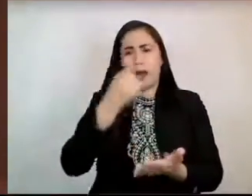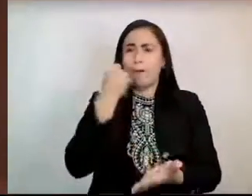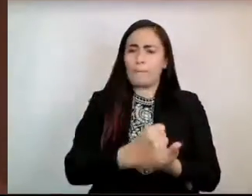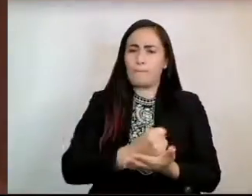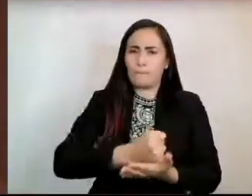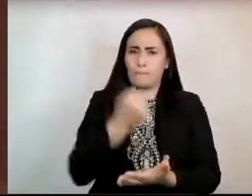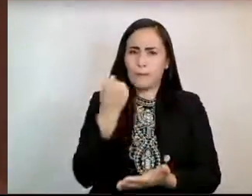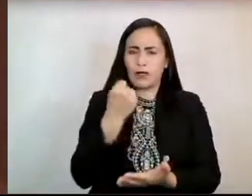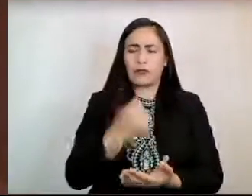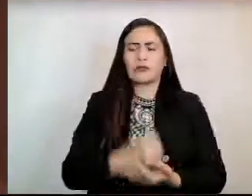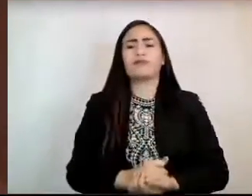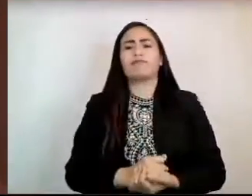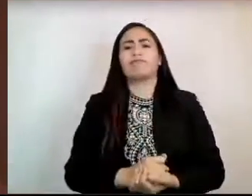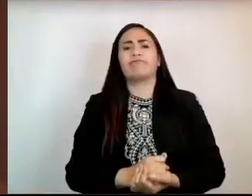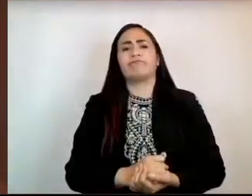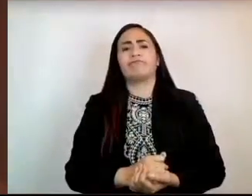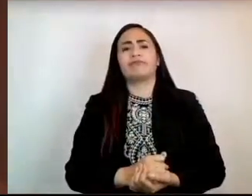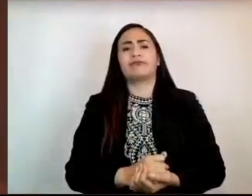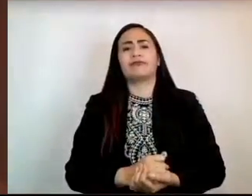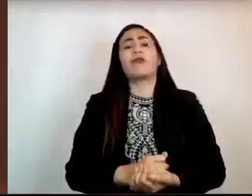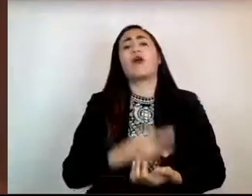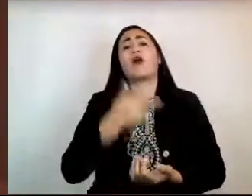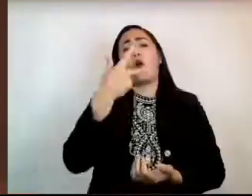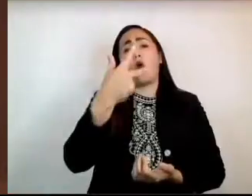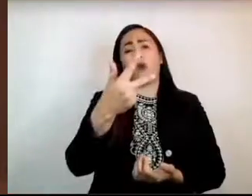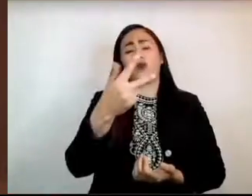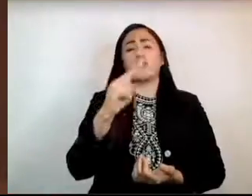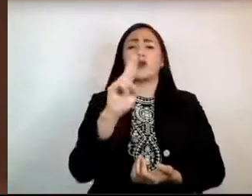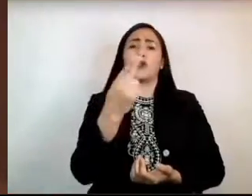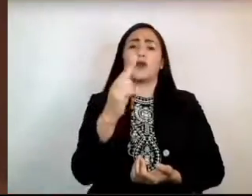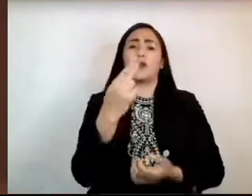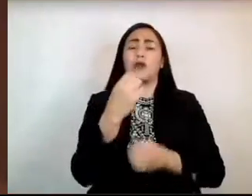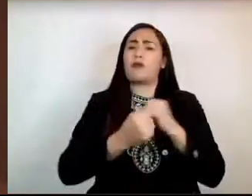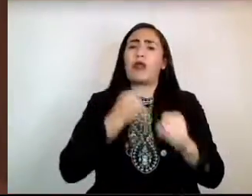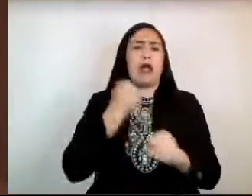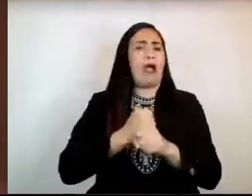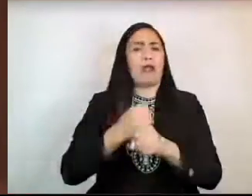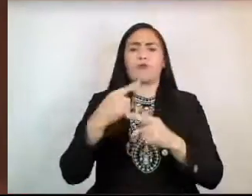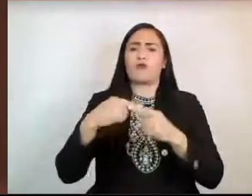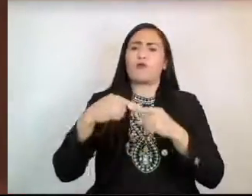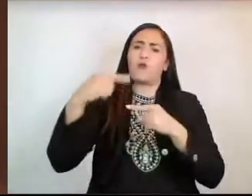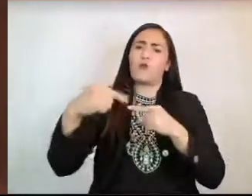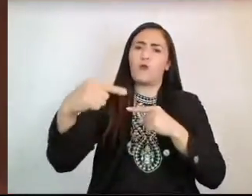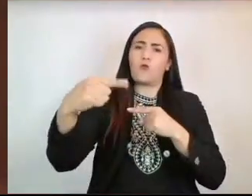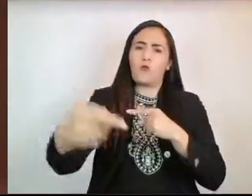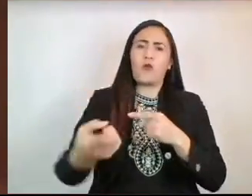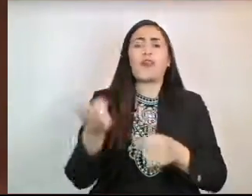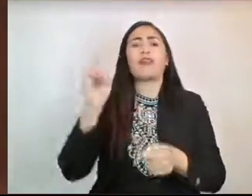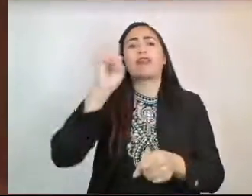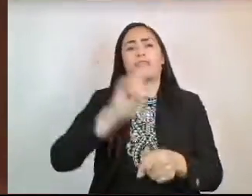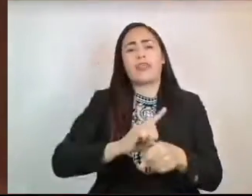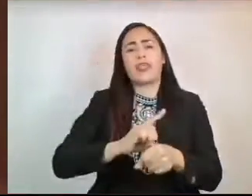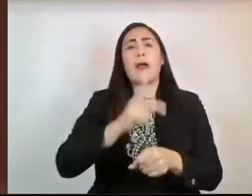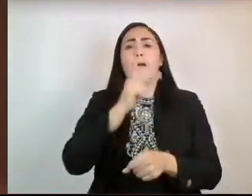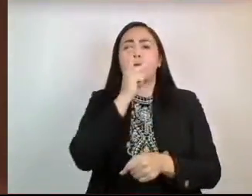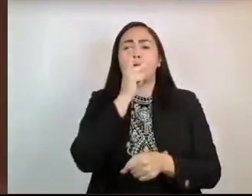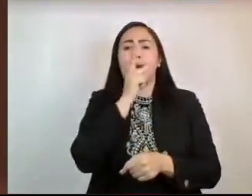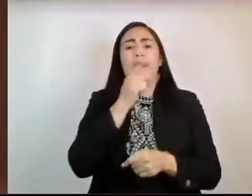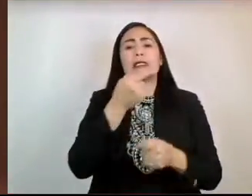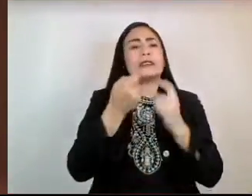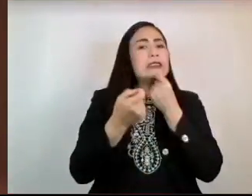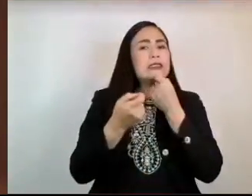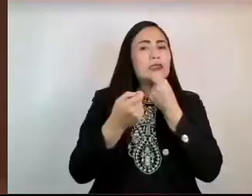que se instituye el 8 de noviembre de cada año el Día del Huérfano en el Estado de México, para